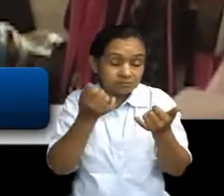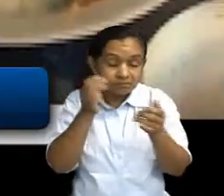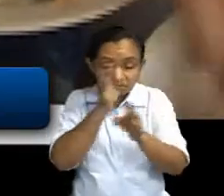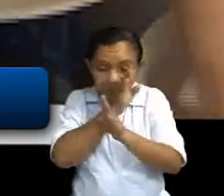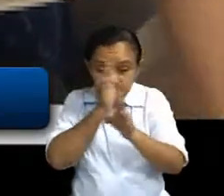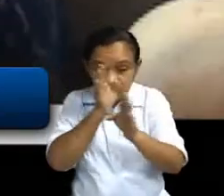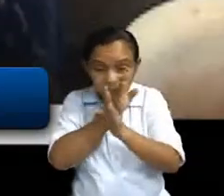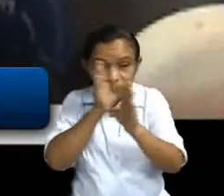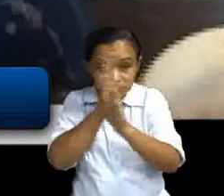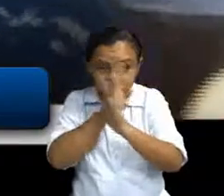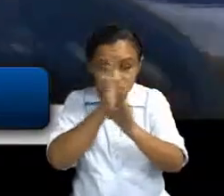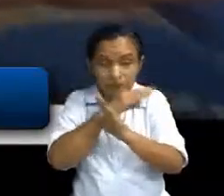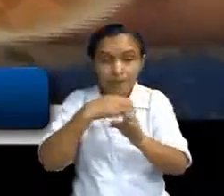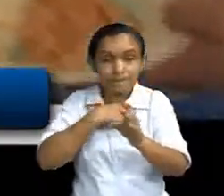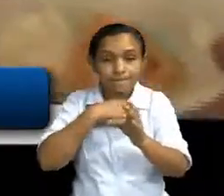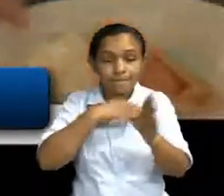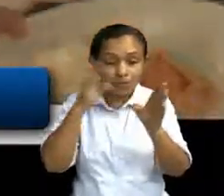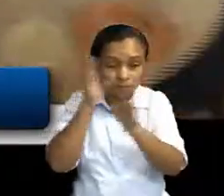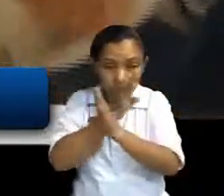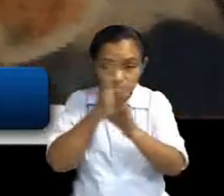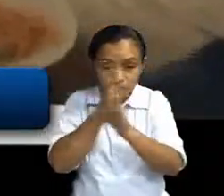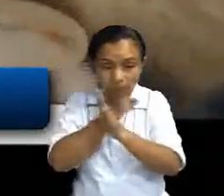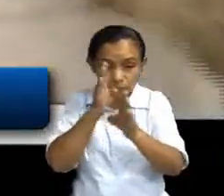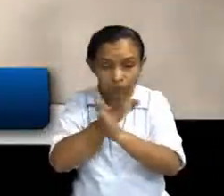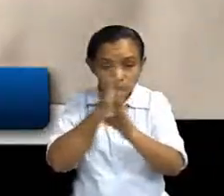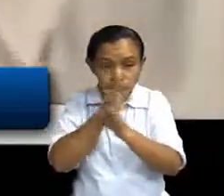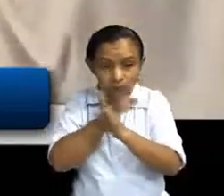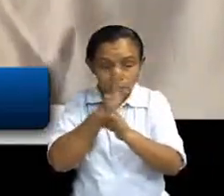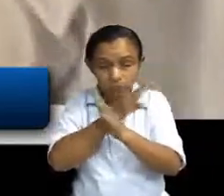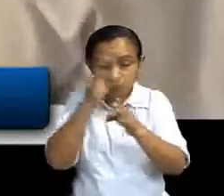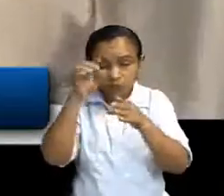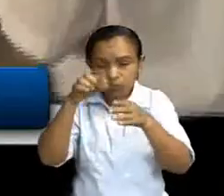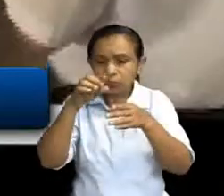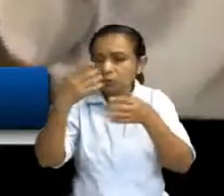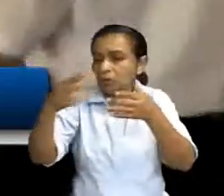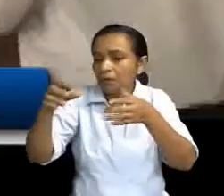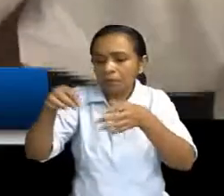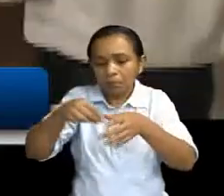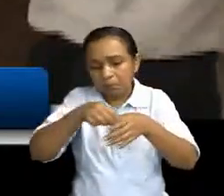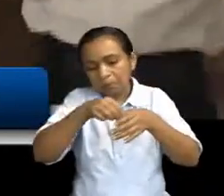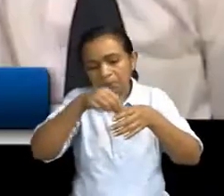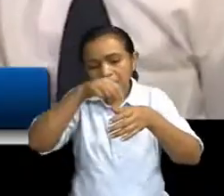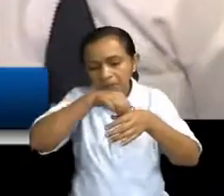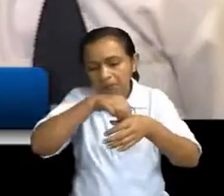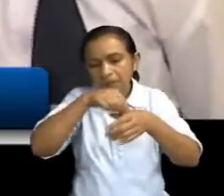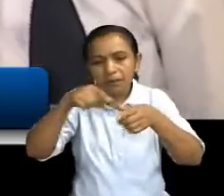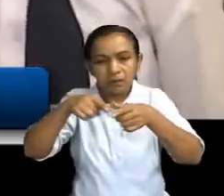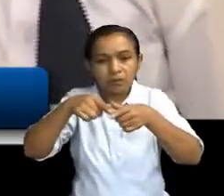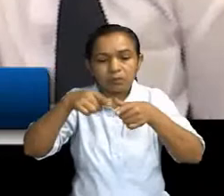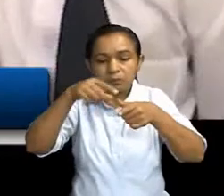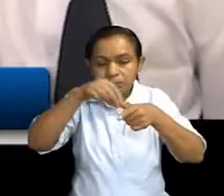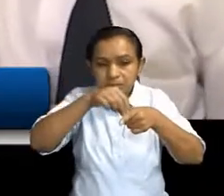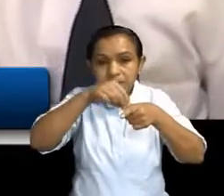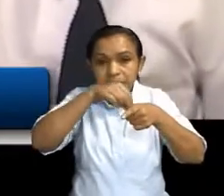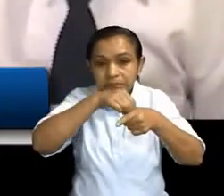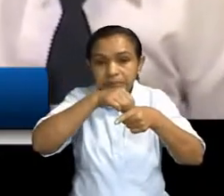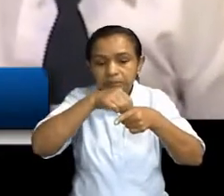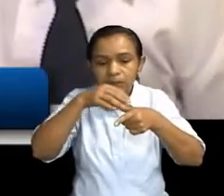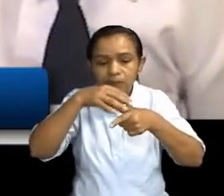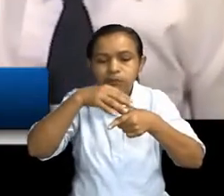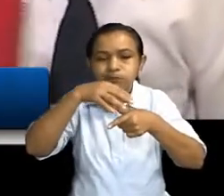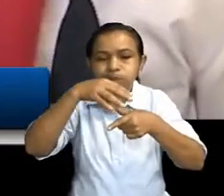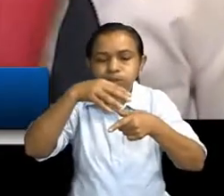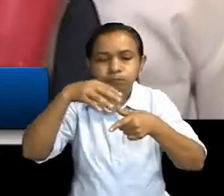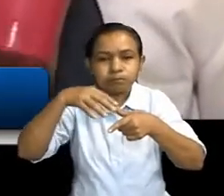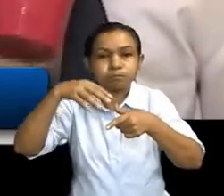explorarse su cuerpo a sí misma, introducir algún tipo de objeto extraño. Y ese objeto extraño va a ocasionar una reacción inflamatoria